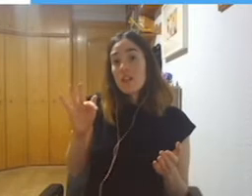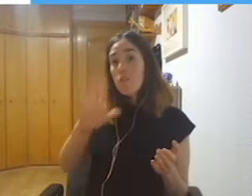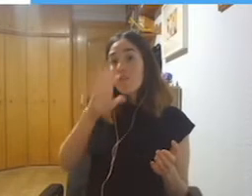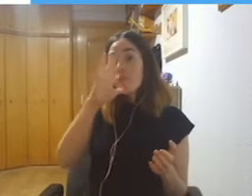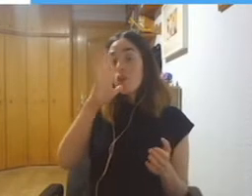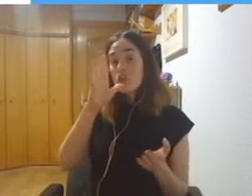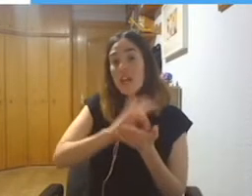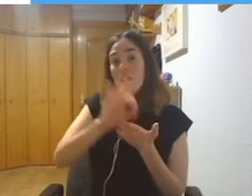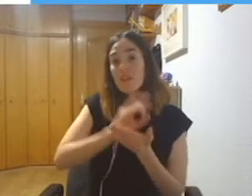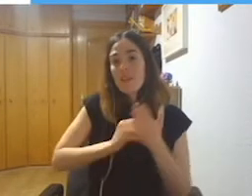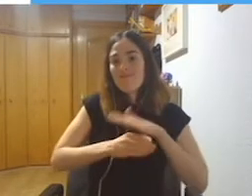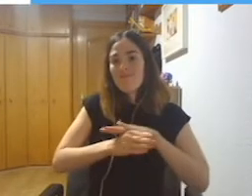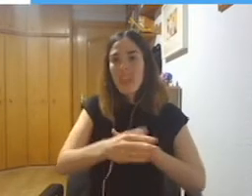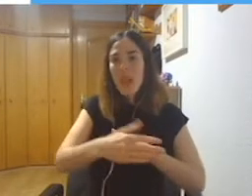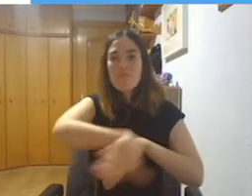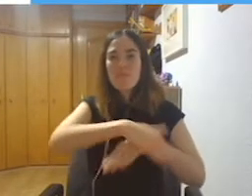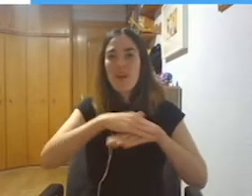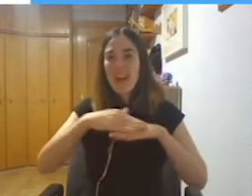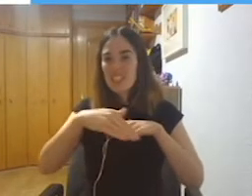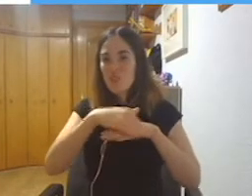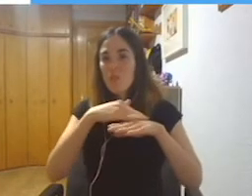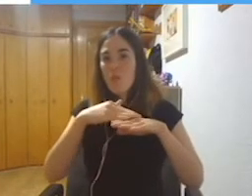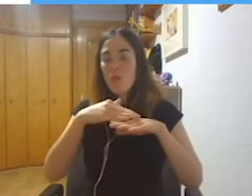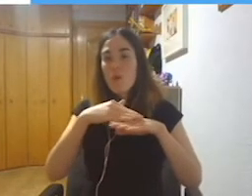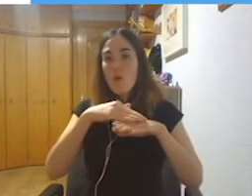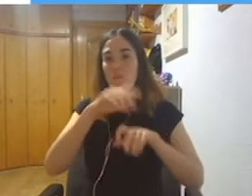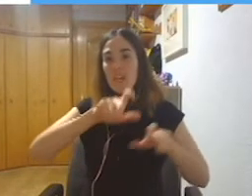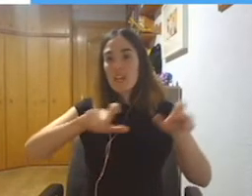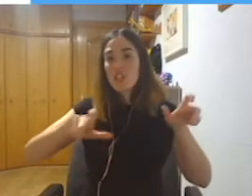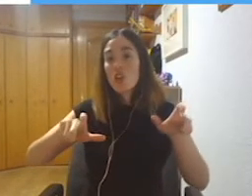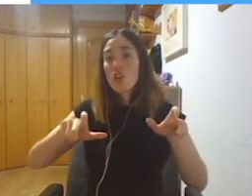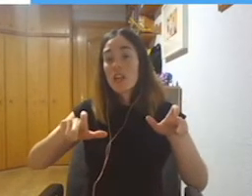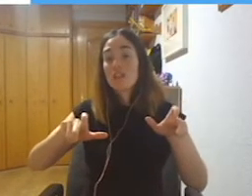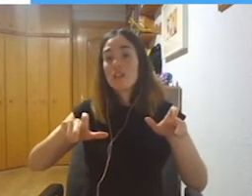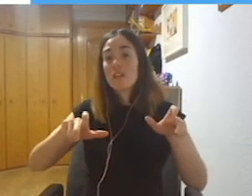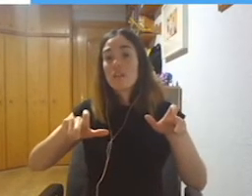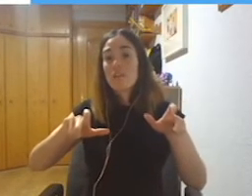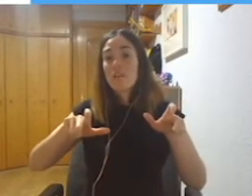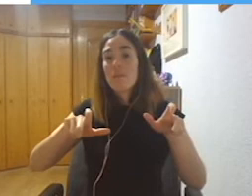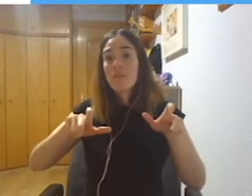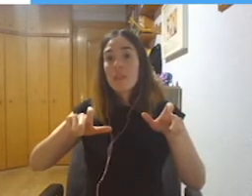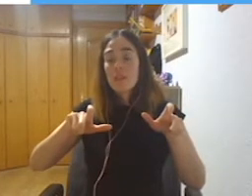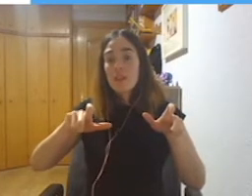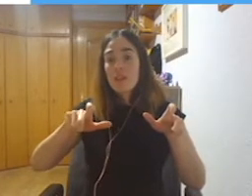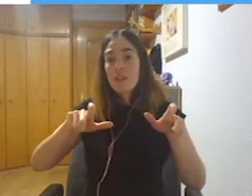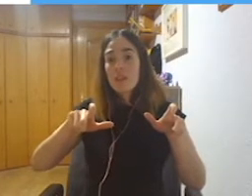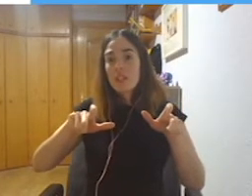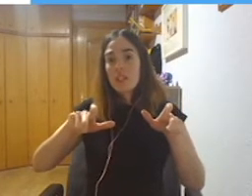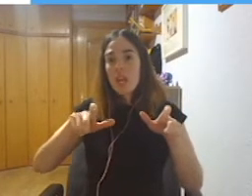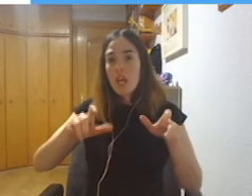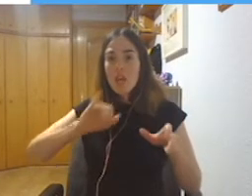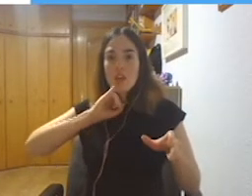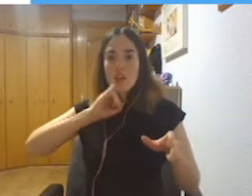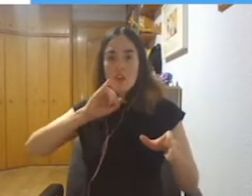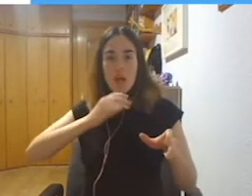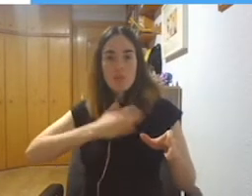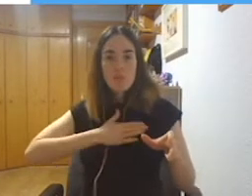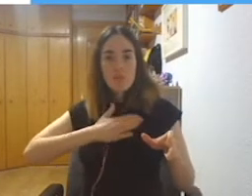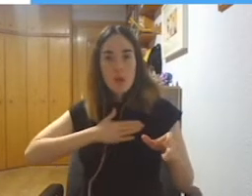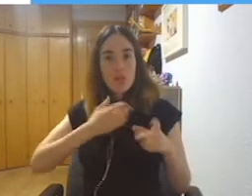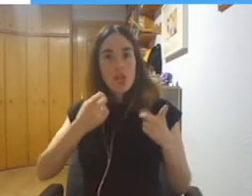de accesibilidad básico para las personas que utilizan estos idiomas como